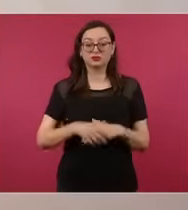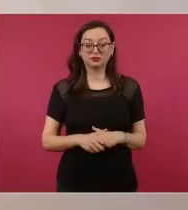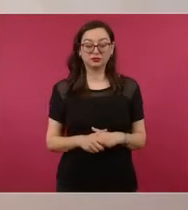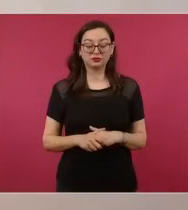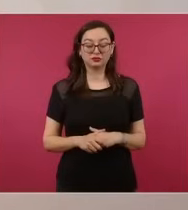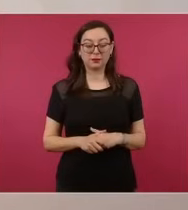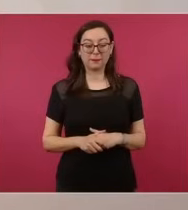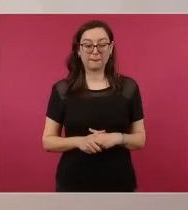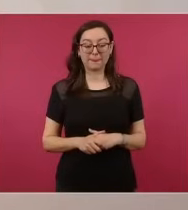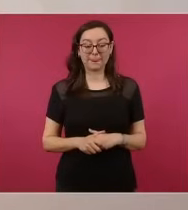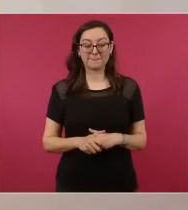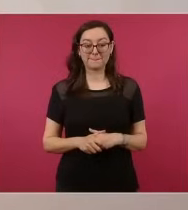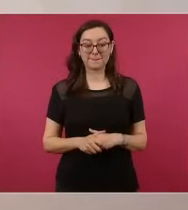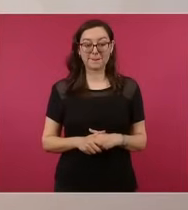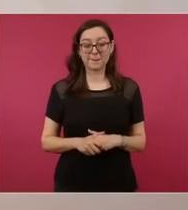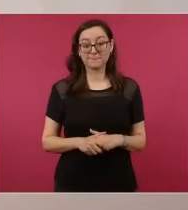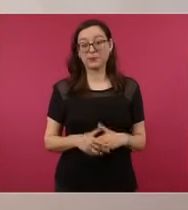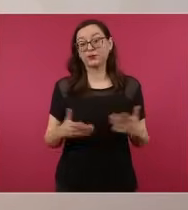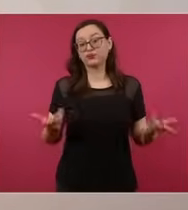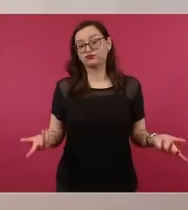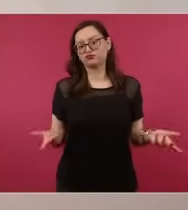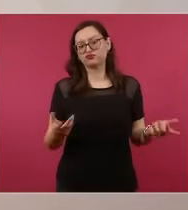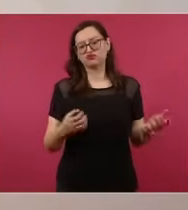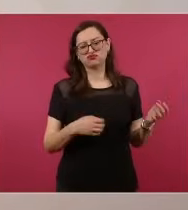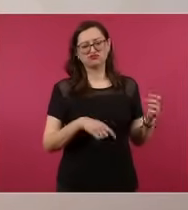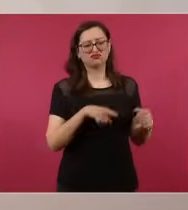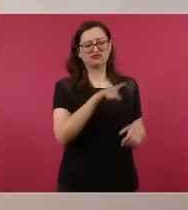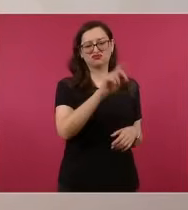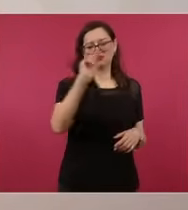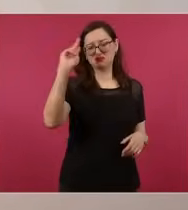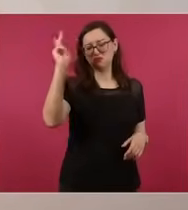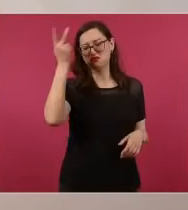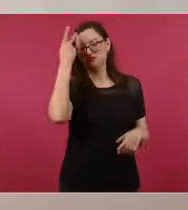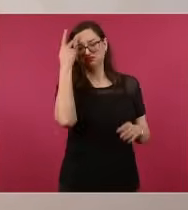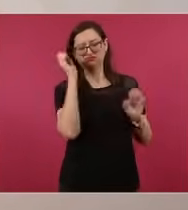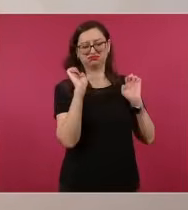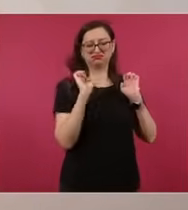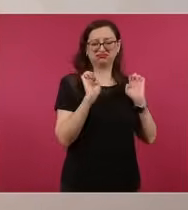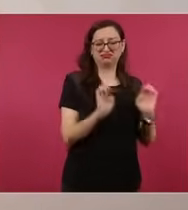estar reuniéndose con Claudio X González en Polanco, ¿no?